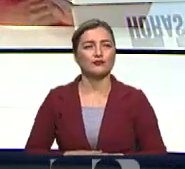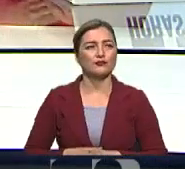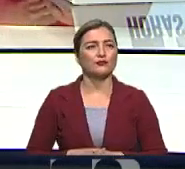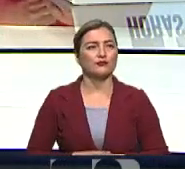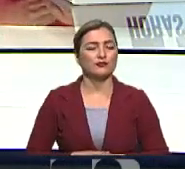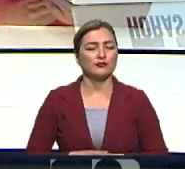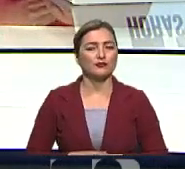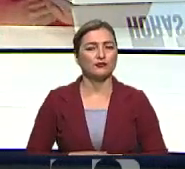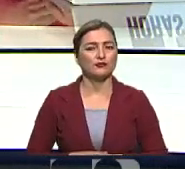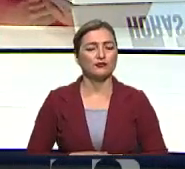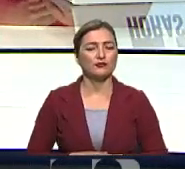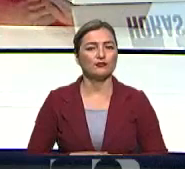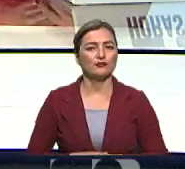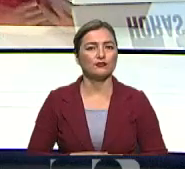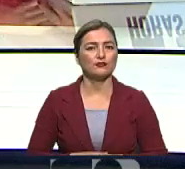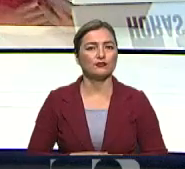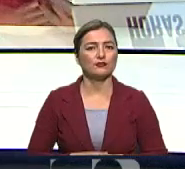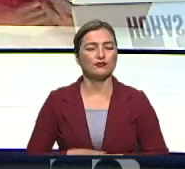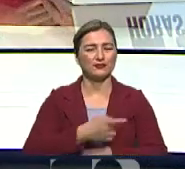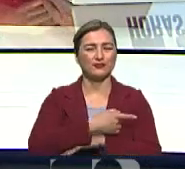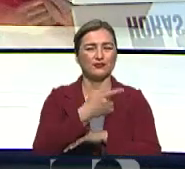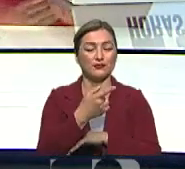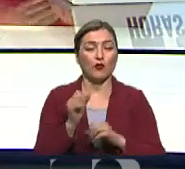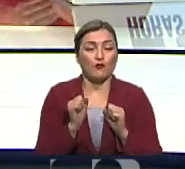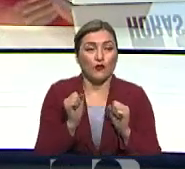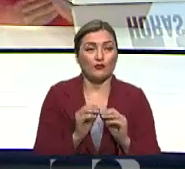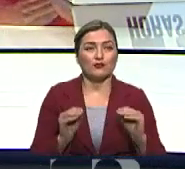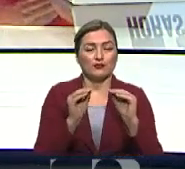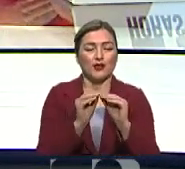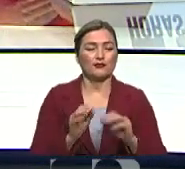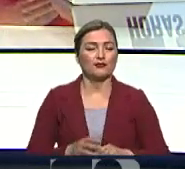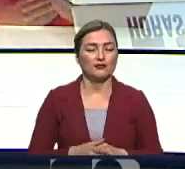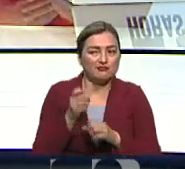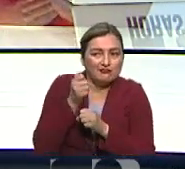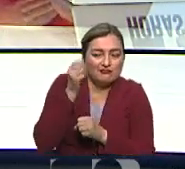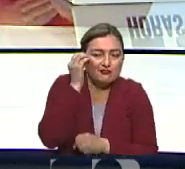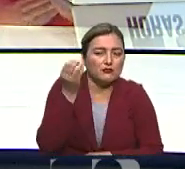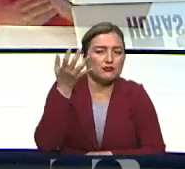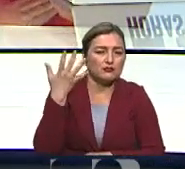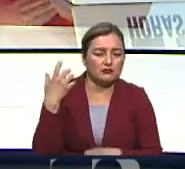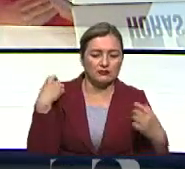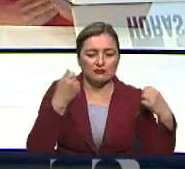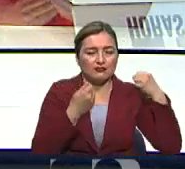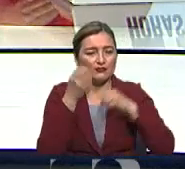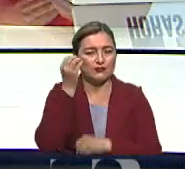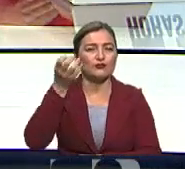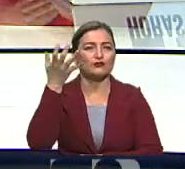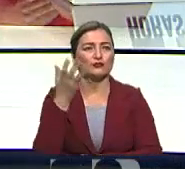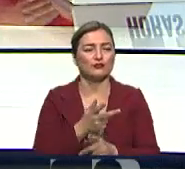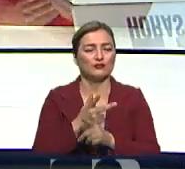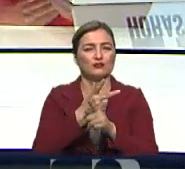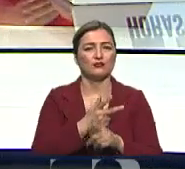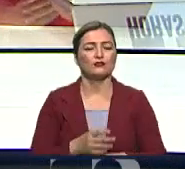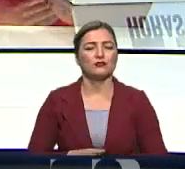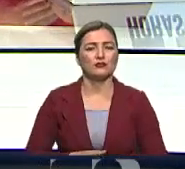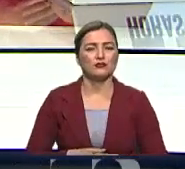ha pasado en estos días, Marisabel y amigos, que hace muchísimo frío, sí. Nos olvidamos el paraguas, nos olvidamos el abrigo, así que por favor, tómelo en cuenta. Sobre todo